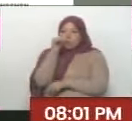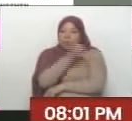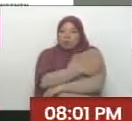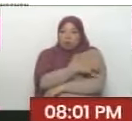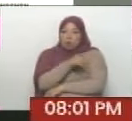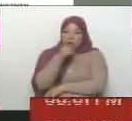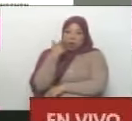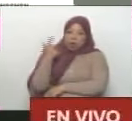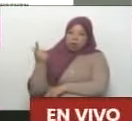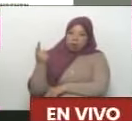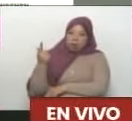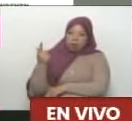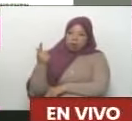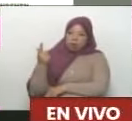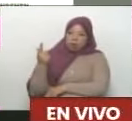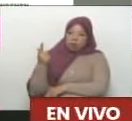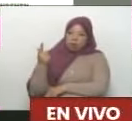apellidos,